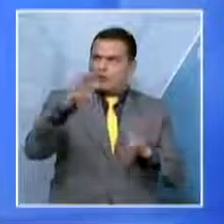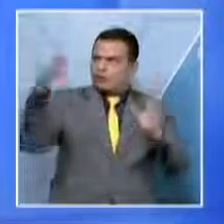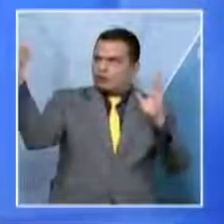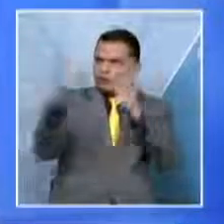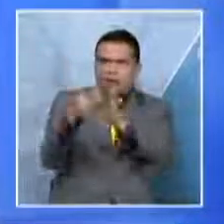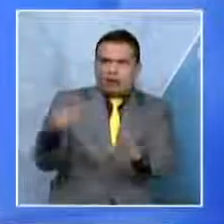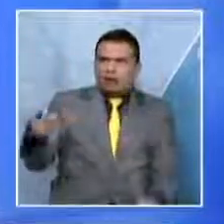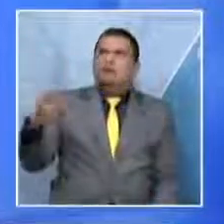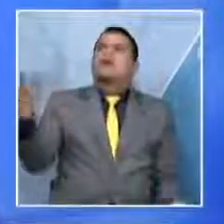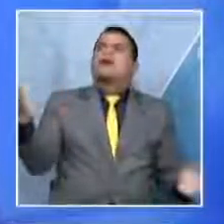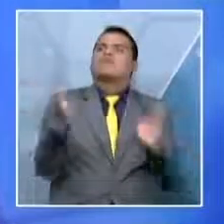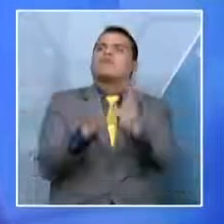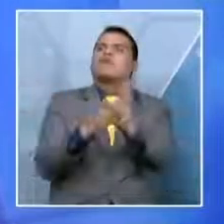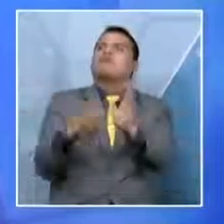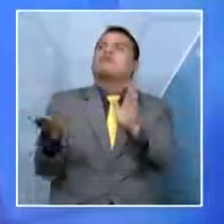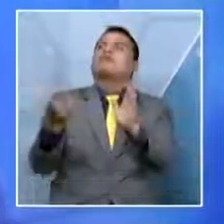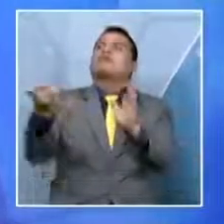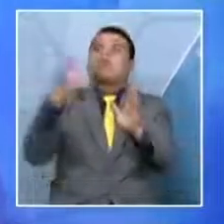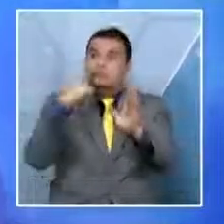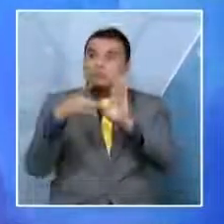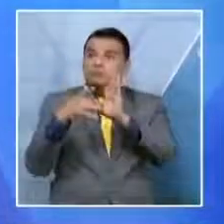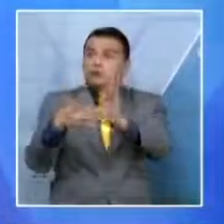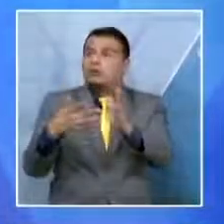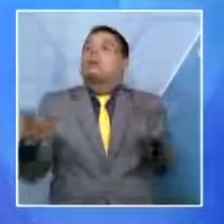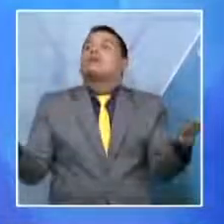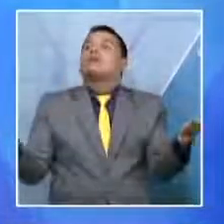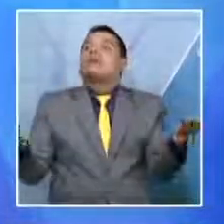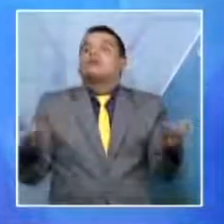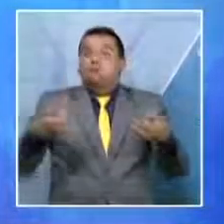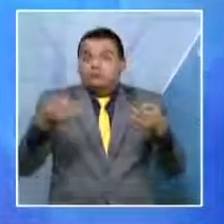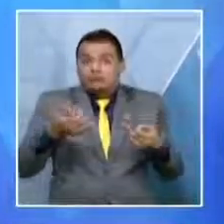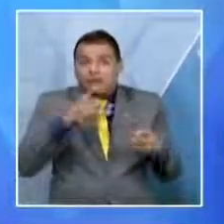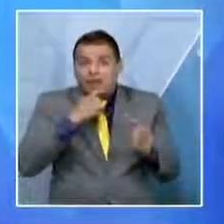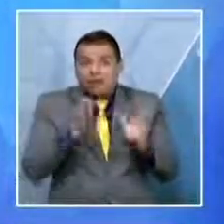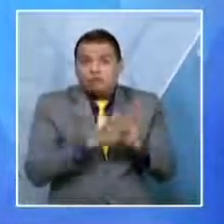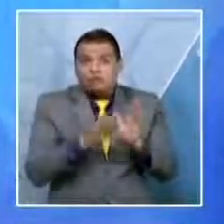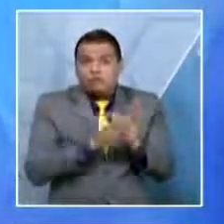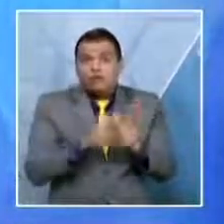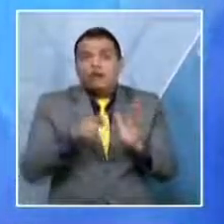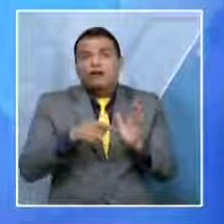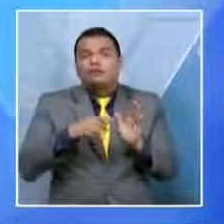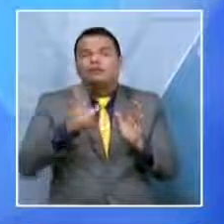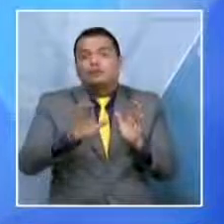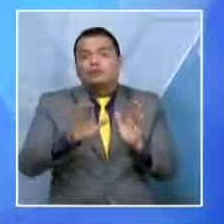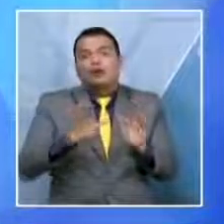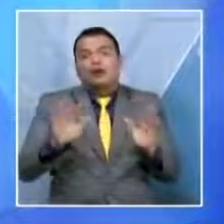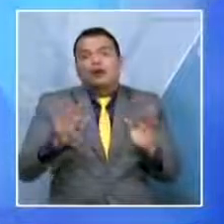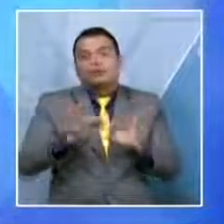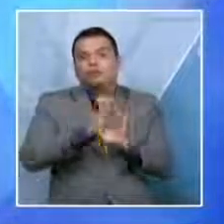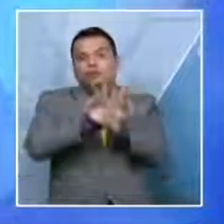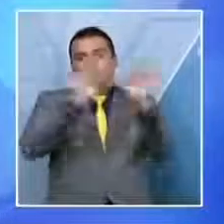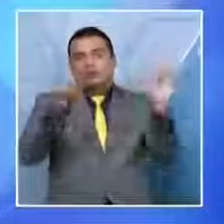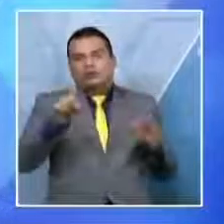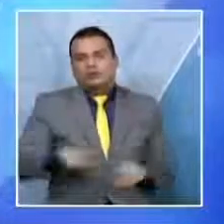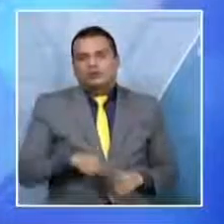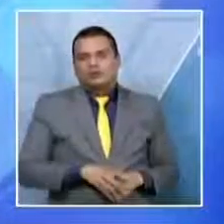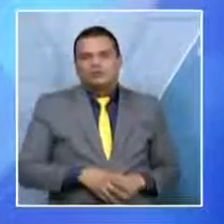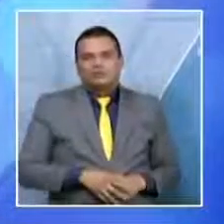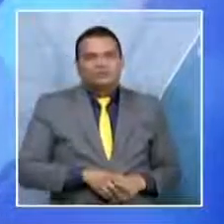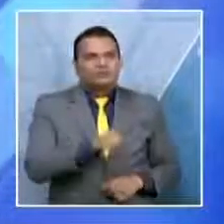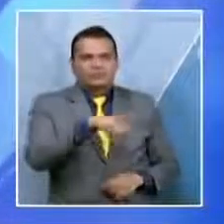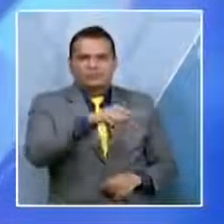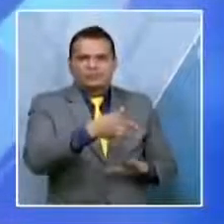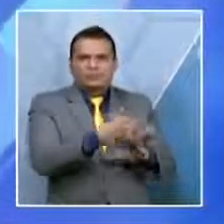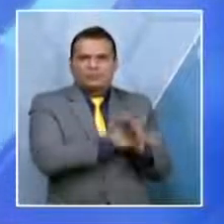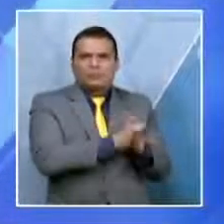Danubio entutelaron al alcalde de Cali luego de un desalojo. El mandatario aseguró a través de su cuenta de Twitter que quienes fueron